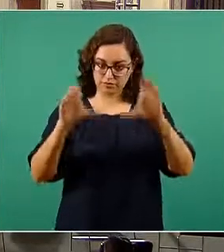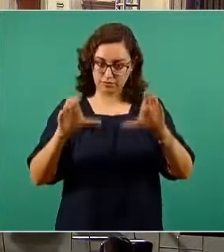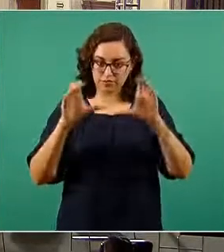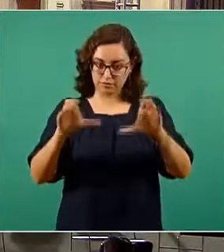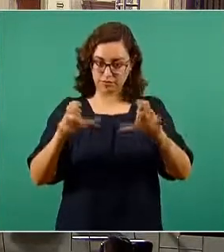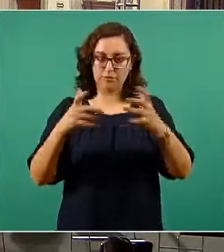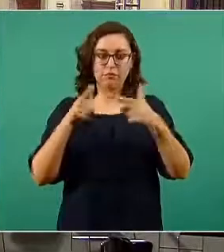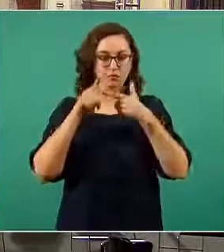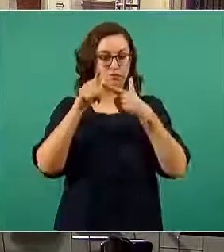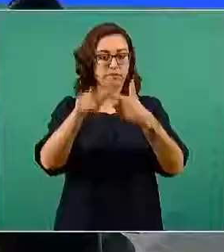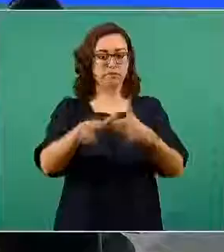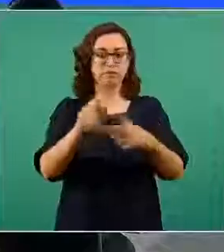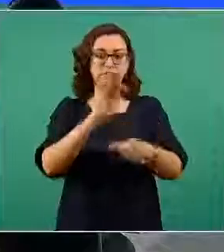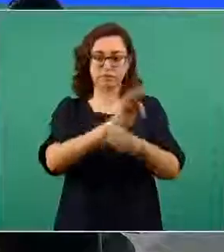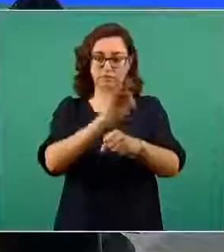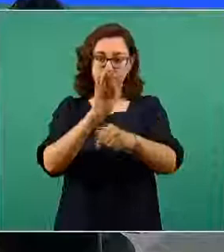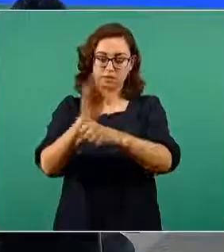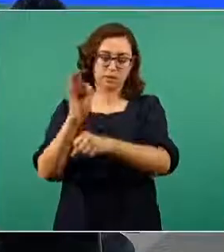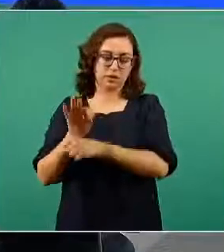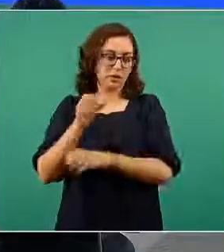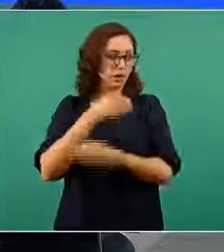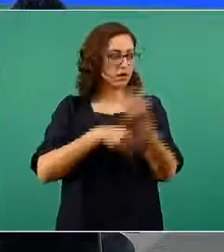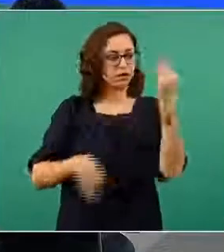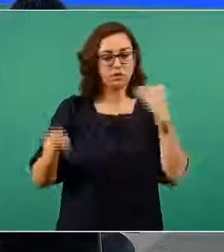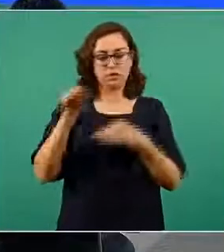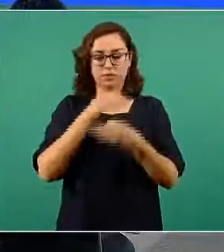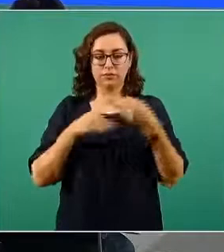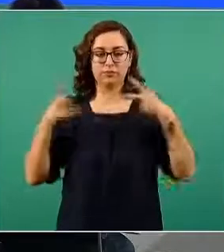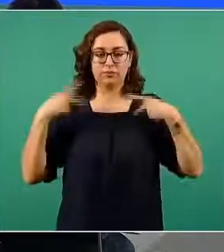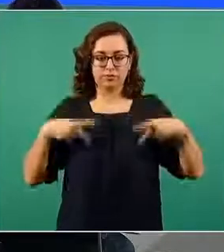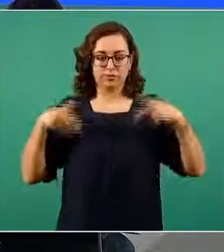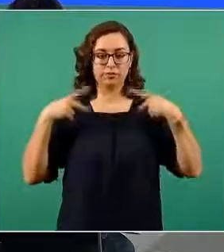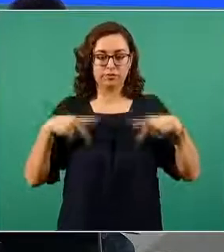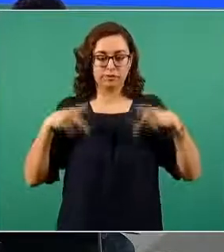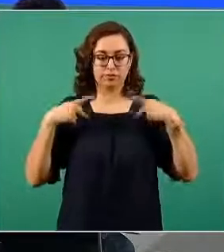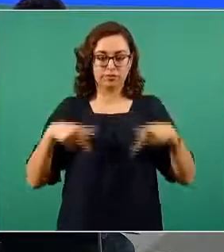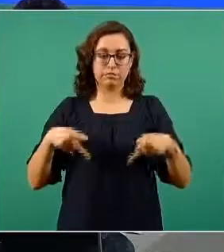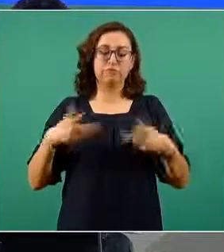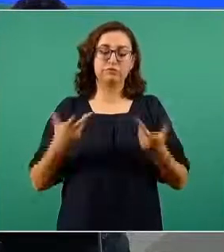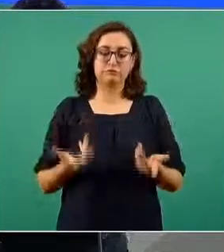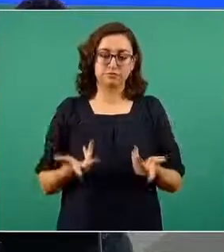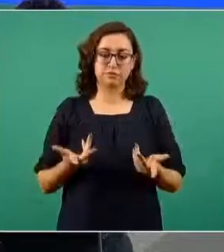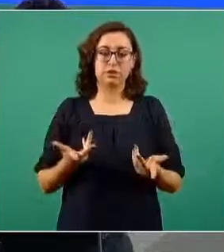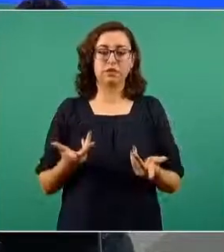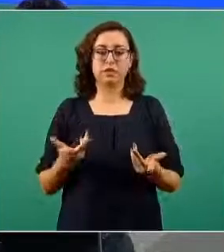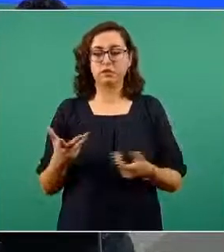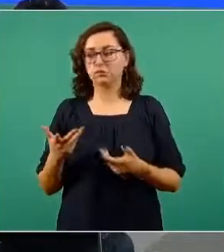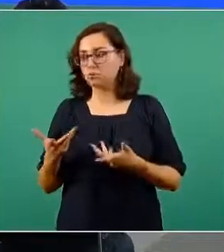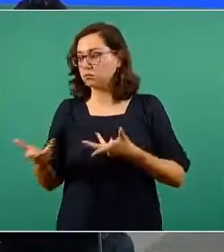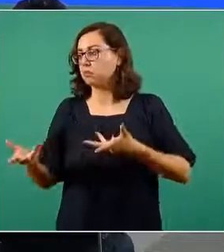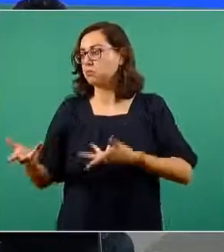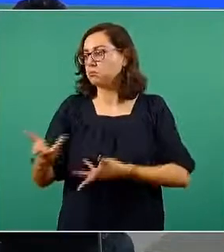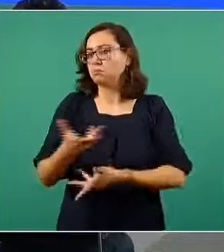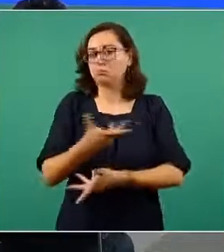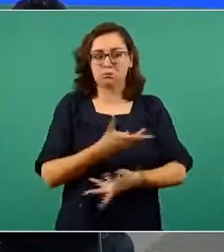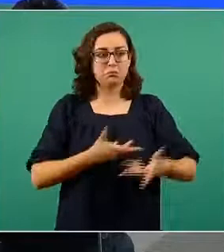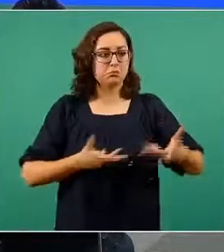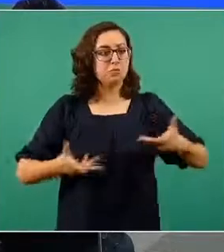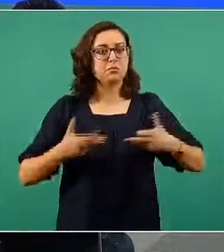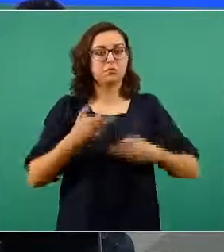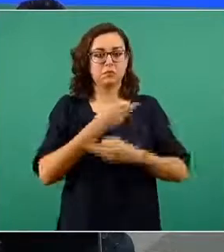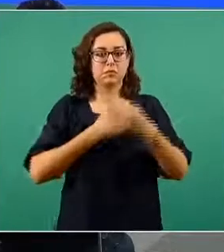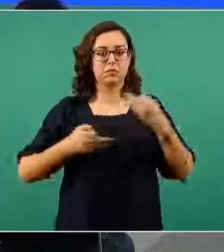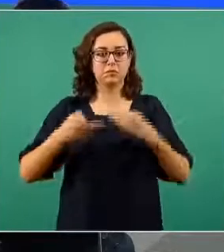cuidando, hay que seguir protegiéndonos y protegiendo a nuestros seres queridos, a los prójimos con los cuales nos